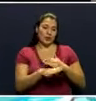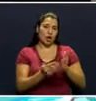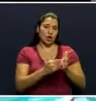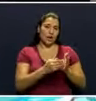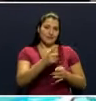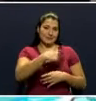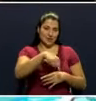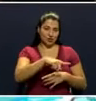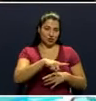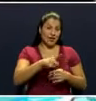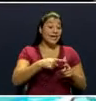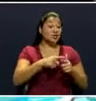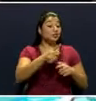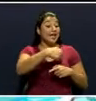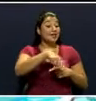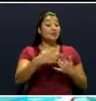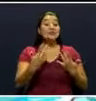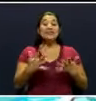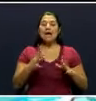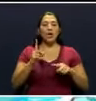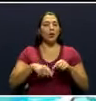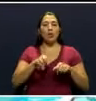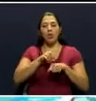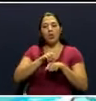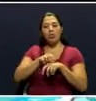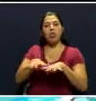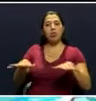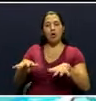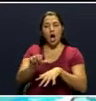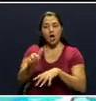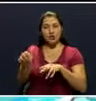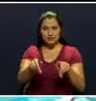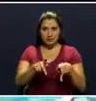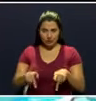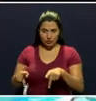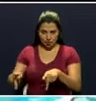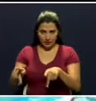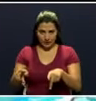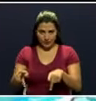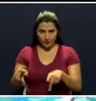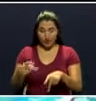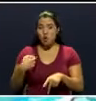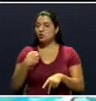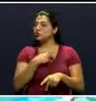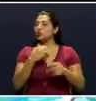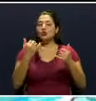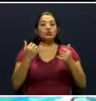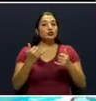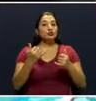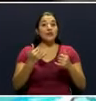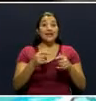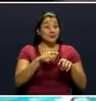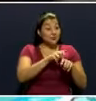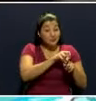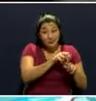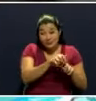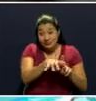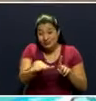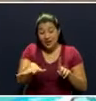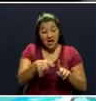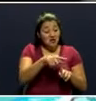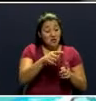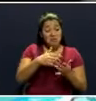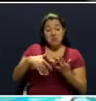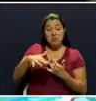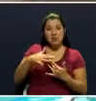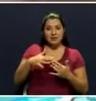defender y entonces ya nosotros estamos, como usted dijo, inmunizados, vacunados, ya no nos vamos a enfermar y tampoco vamos a hacer